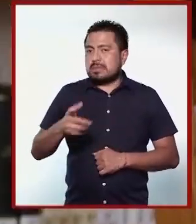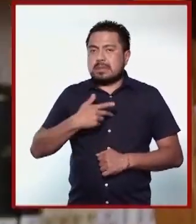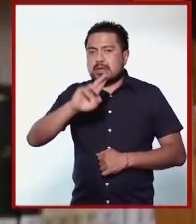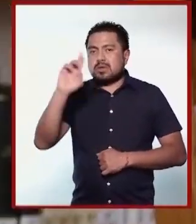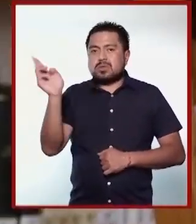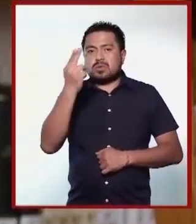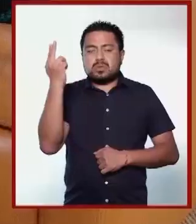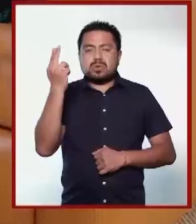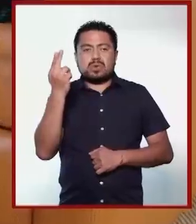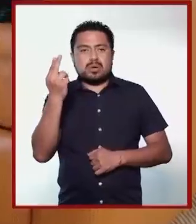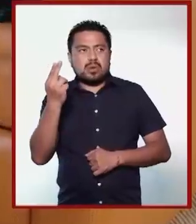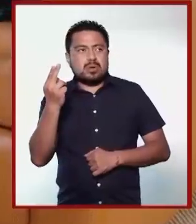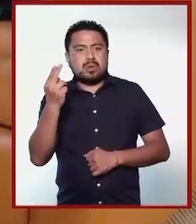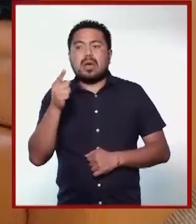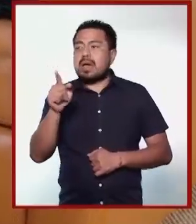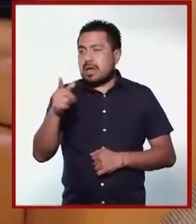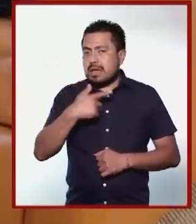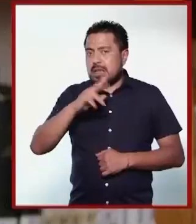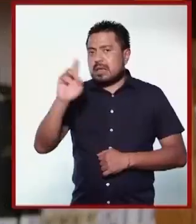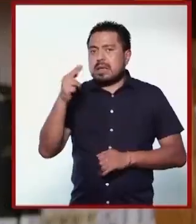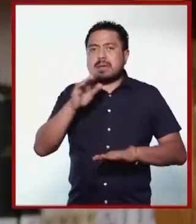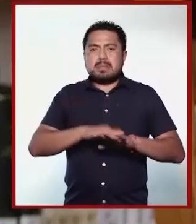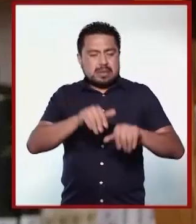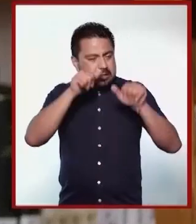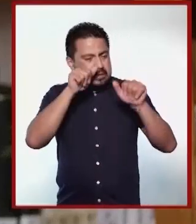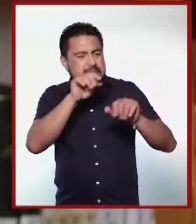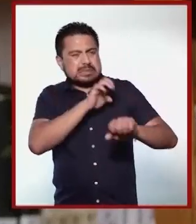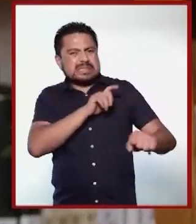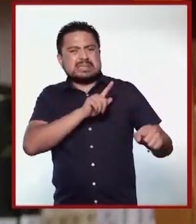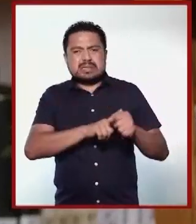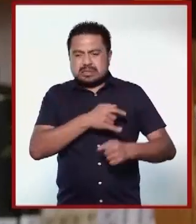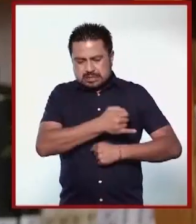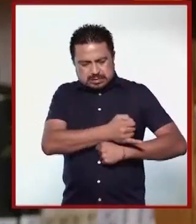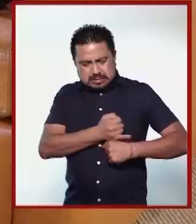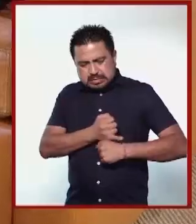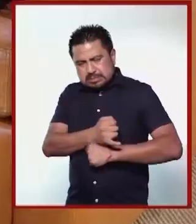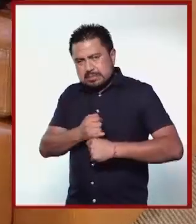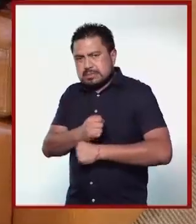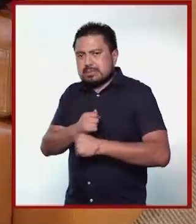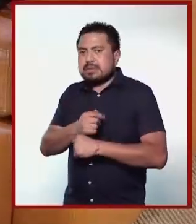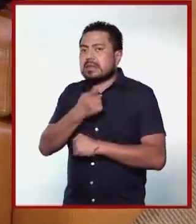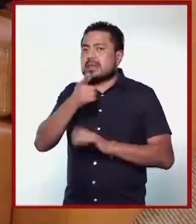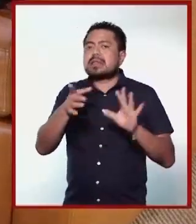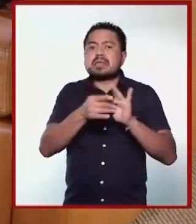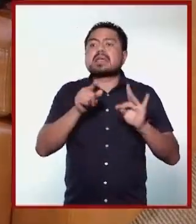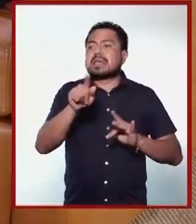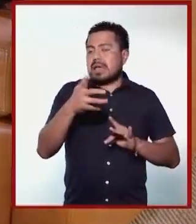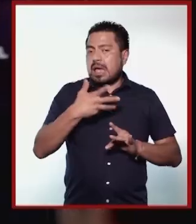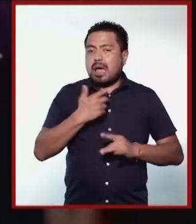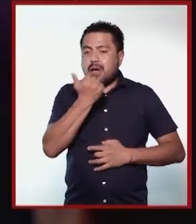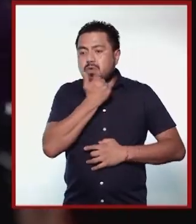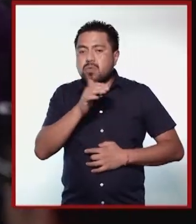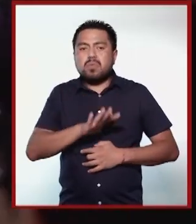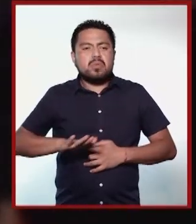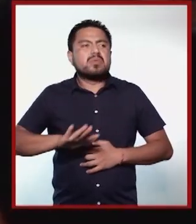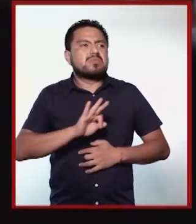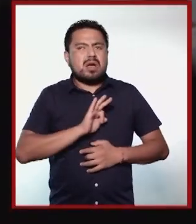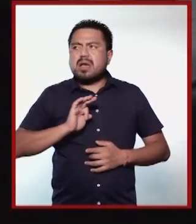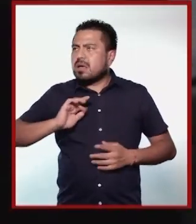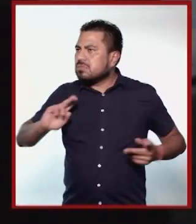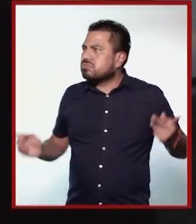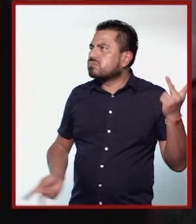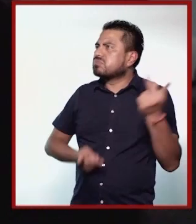Universidad de Princeton, pero estaba dedicado exclusivamente a la investigación. Y dice, si él hubiera tenido alumnos, le hubieran hecho